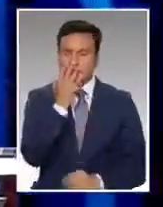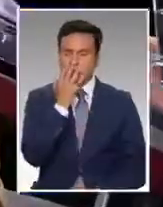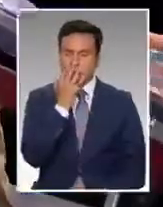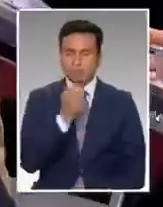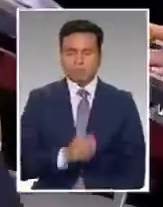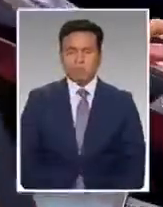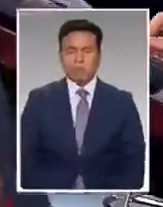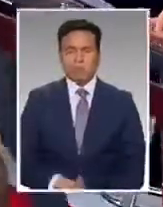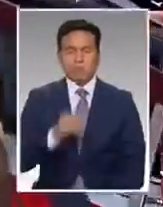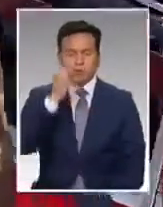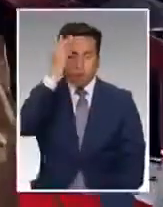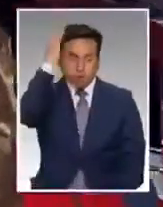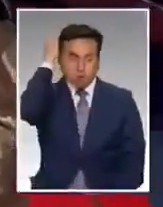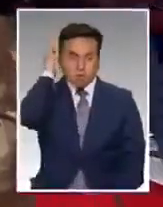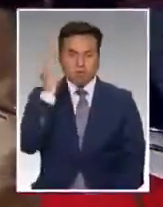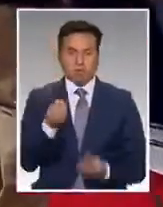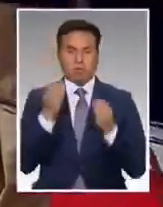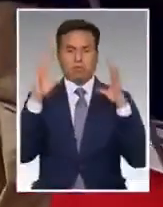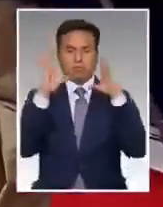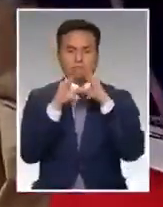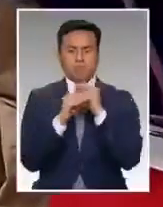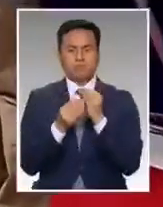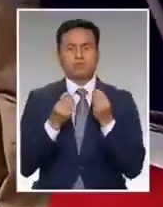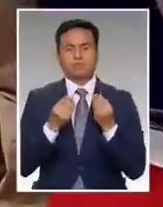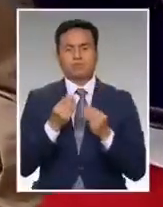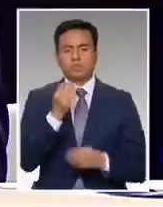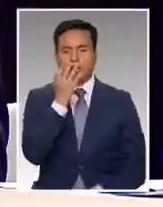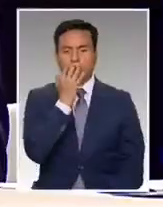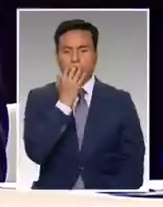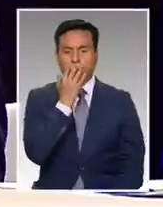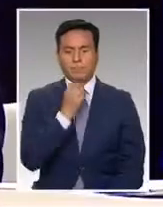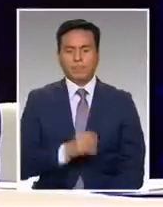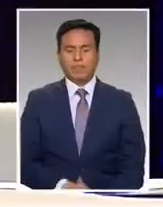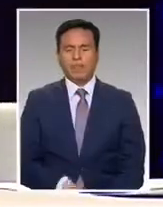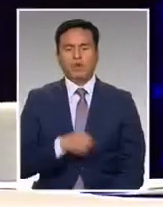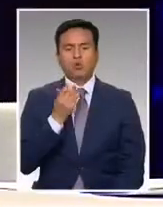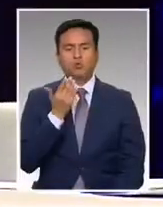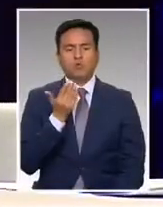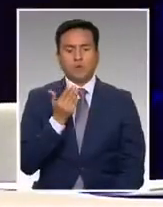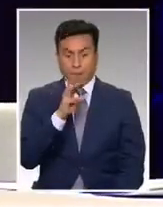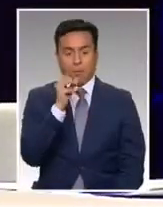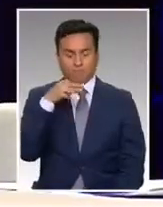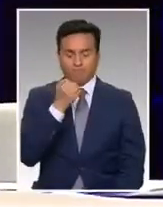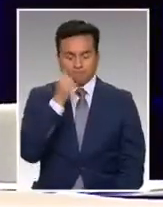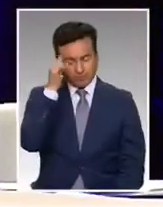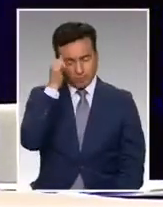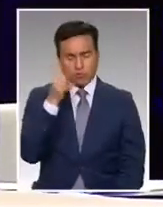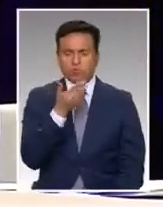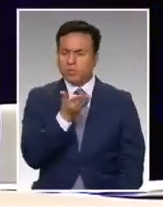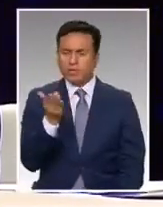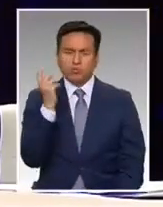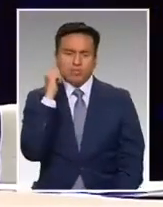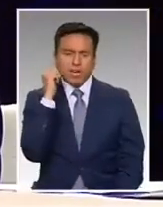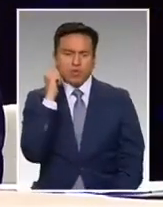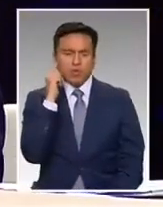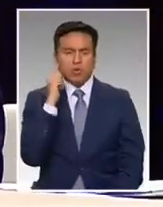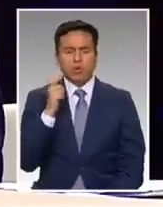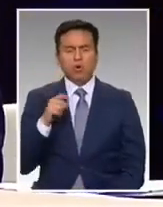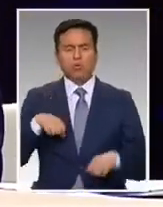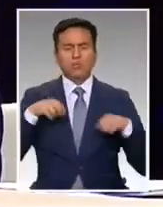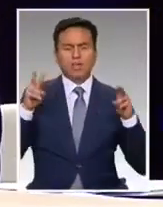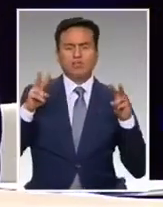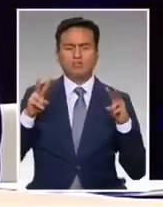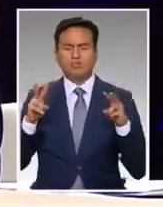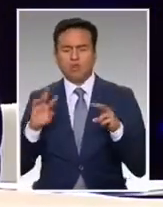marco enríquez ominami buenas noches ramón ustedes he escuchado decir que a un muchacho de 14 años por